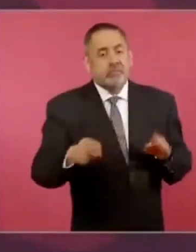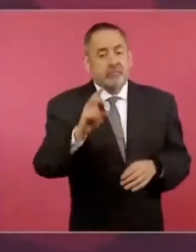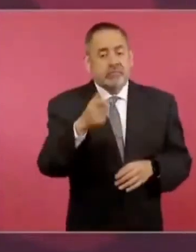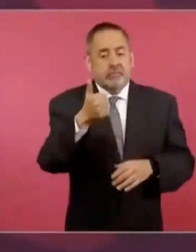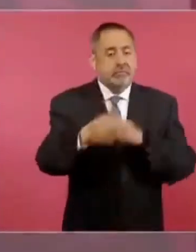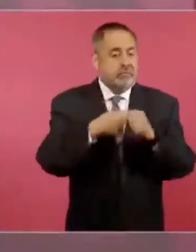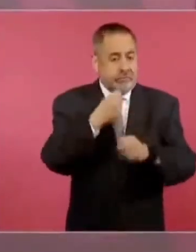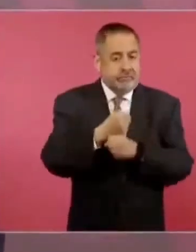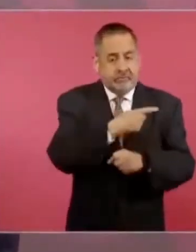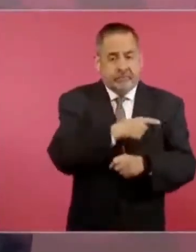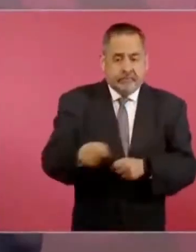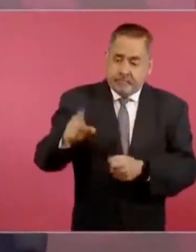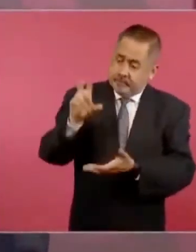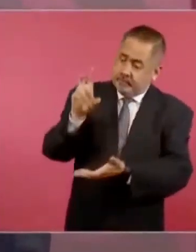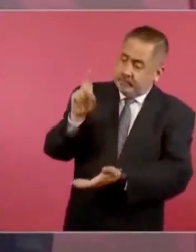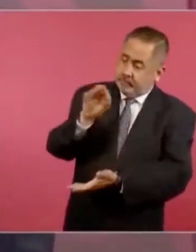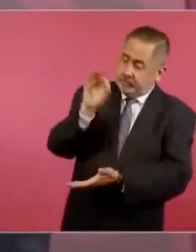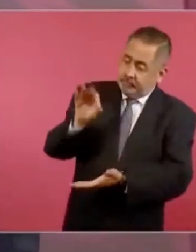años,